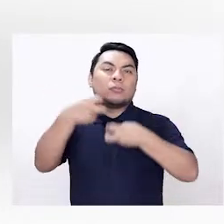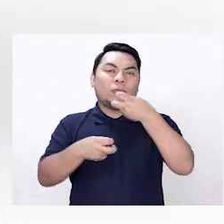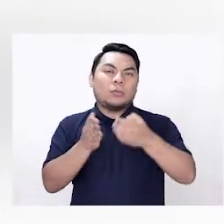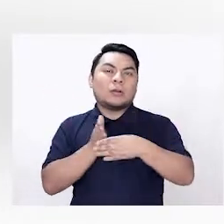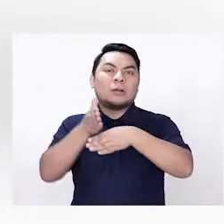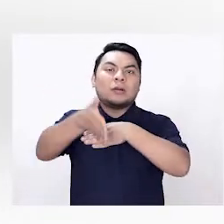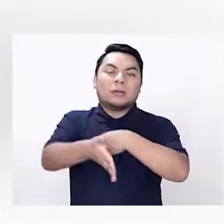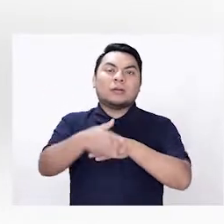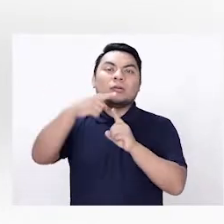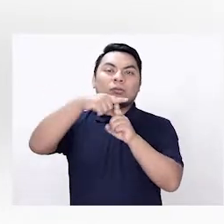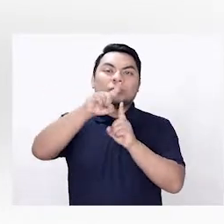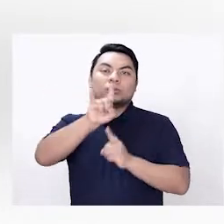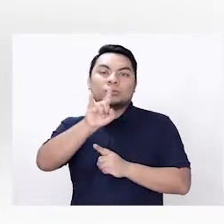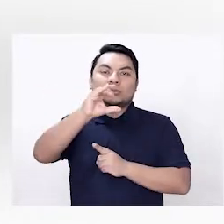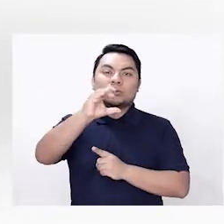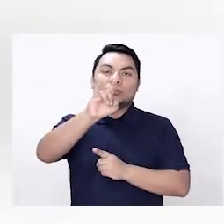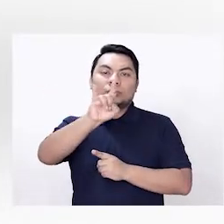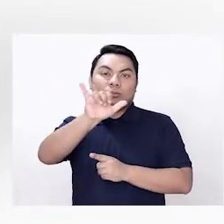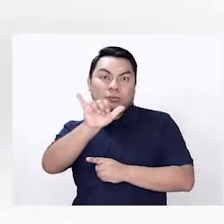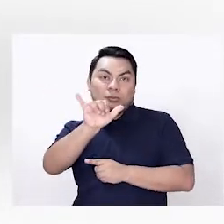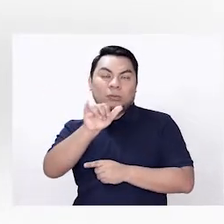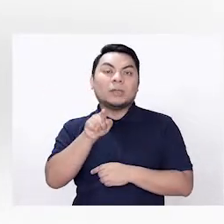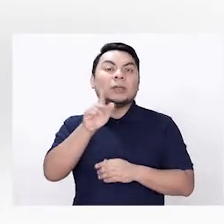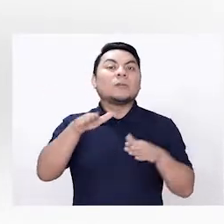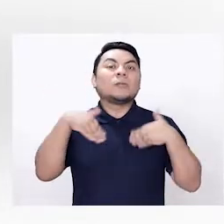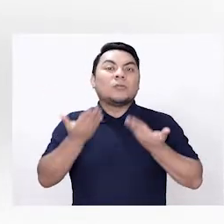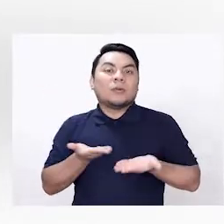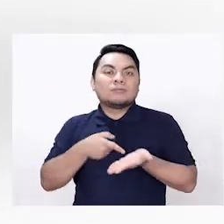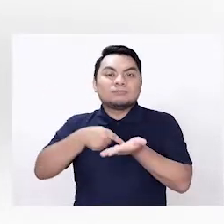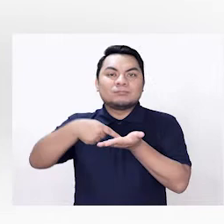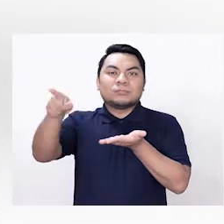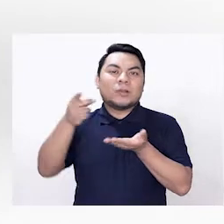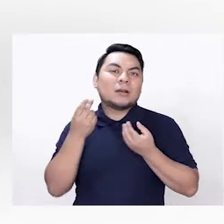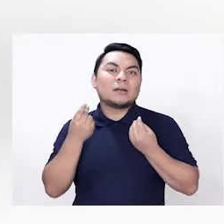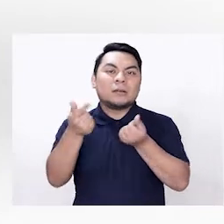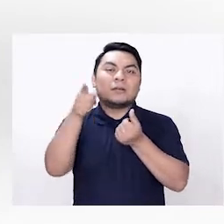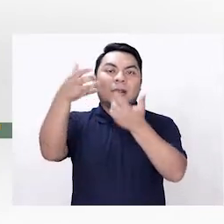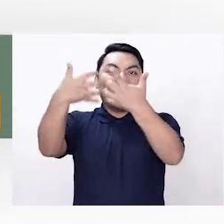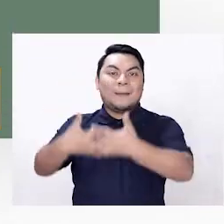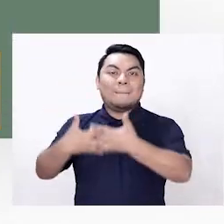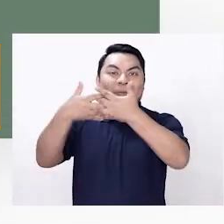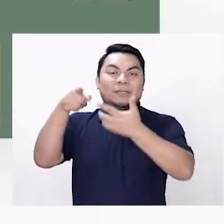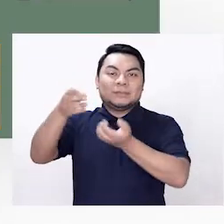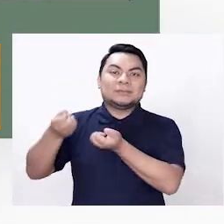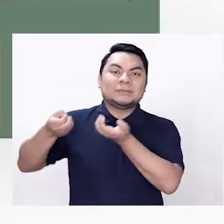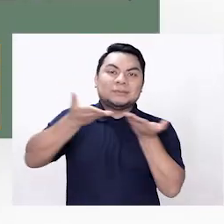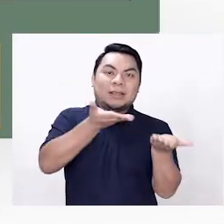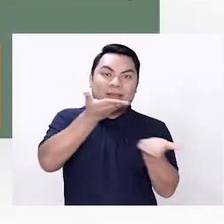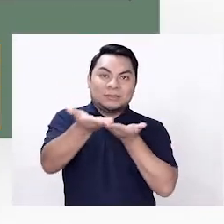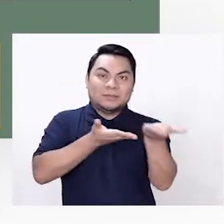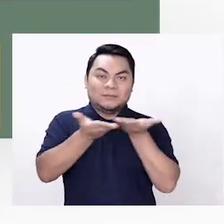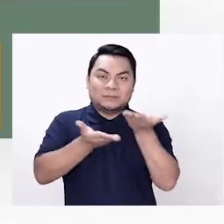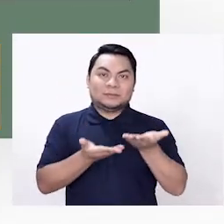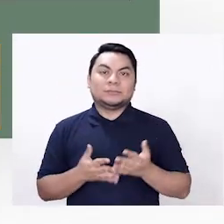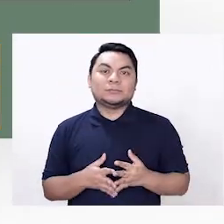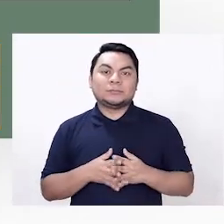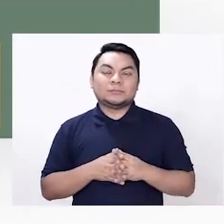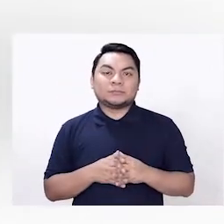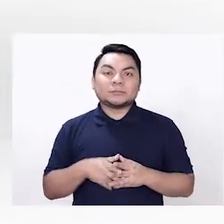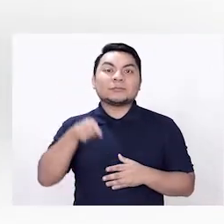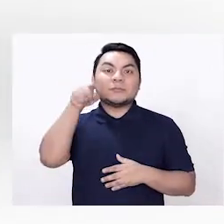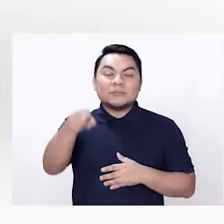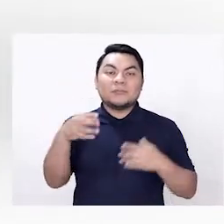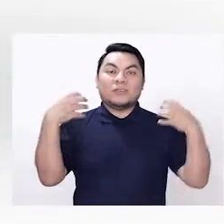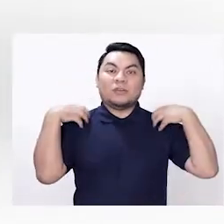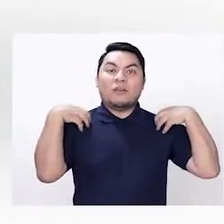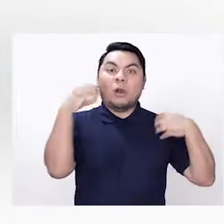problema a través del TUCUIRICUI, el cual será enviado inmediatamente a la empresa que brinda el servicio o producto.